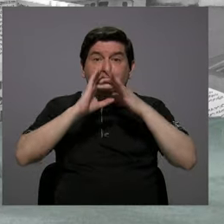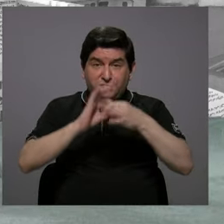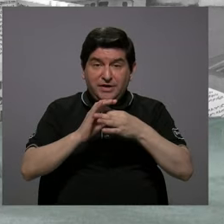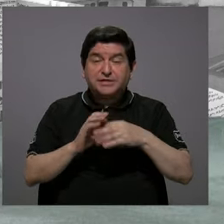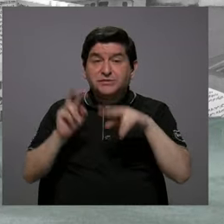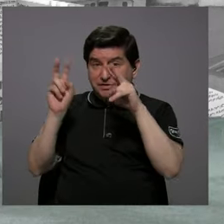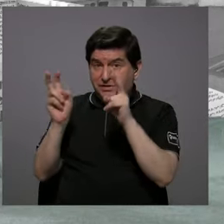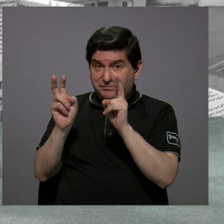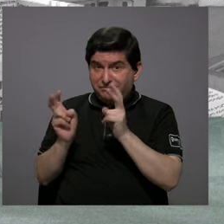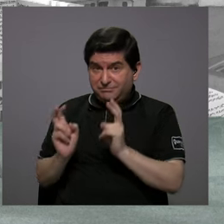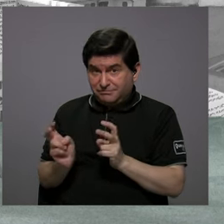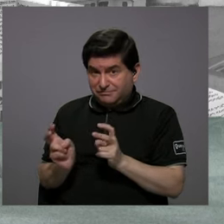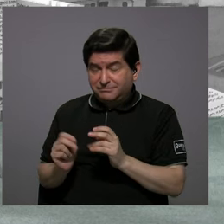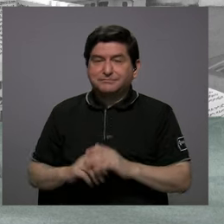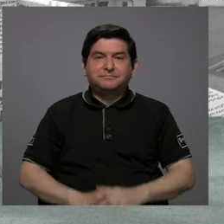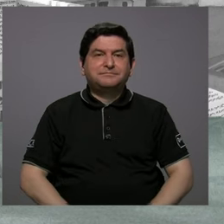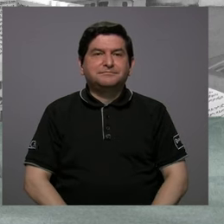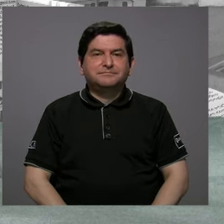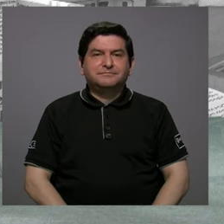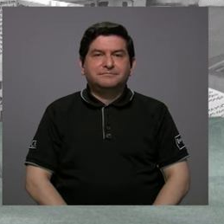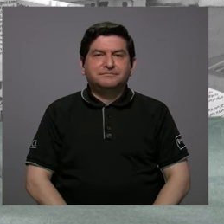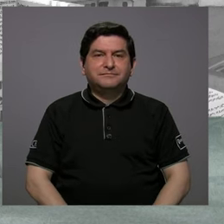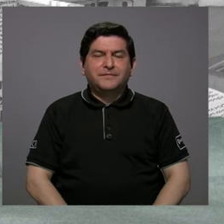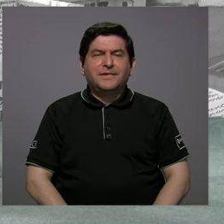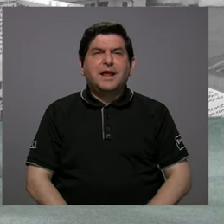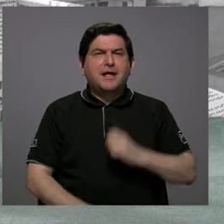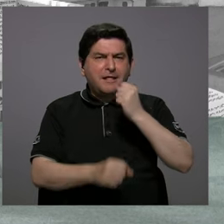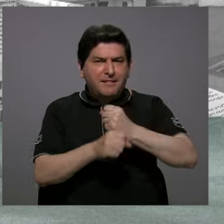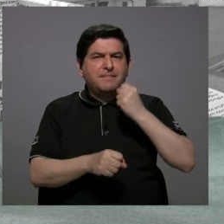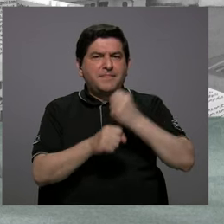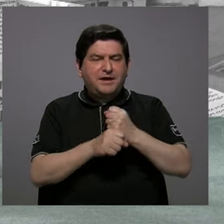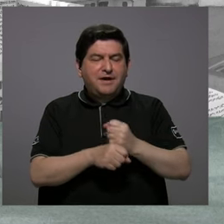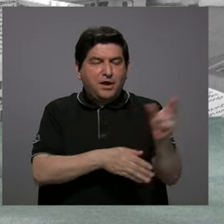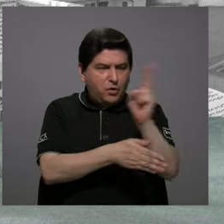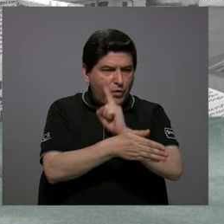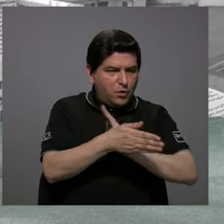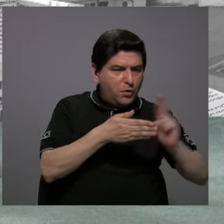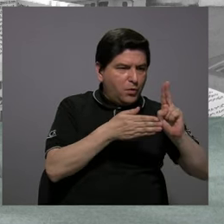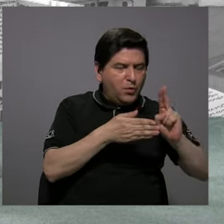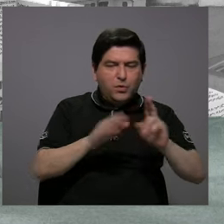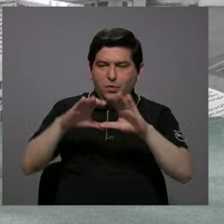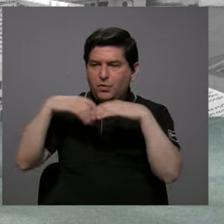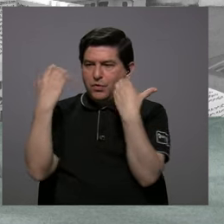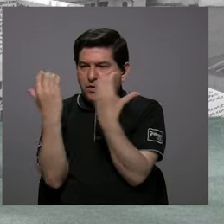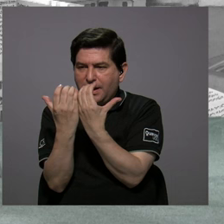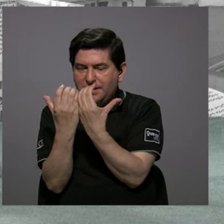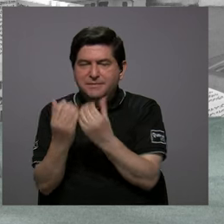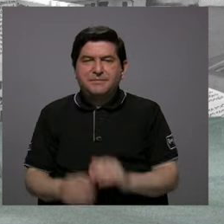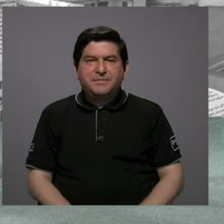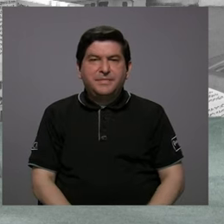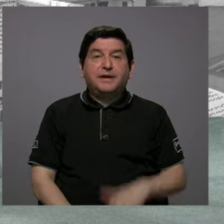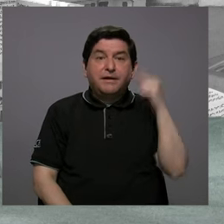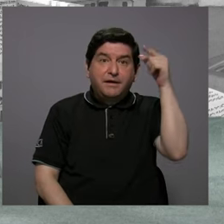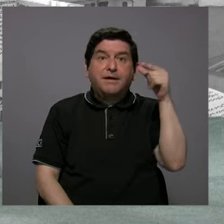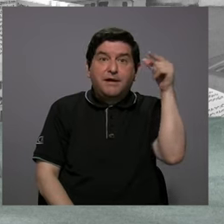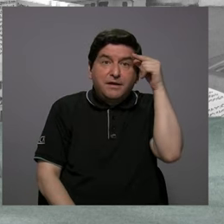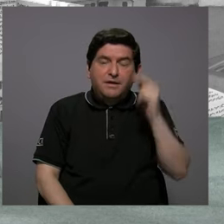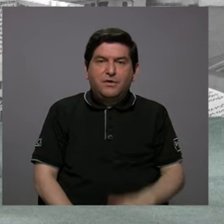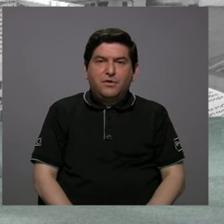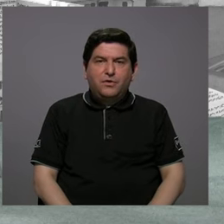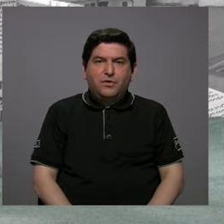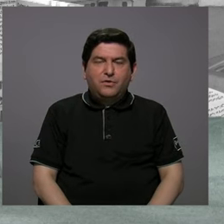estas temáticas Eh Así que va a haber un trabajo entre la universidad la cámara y y obviamente como